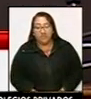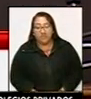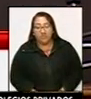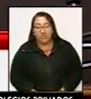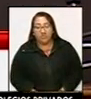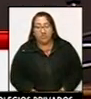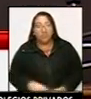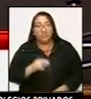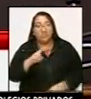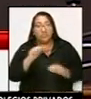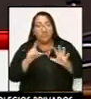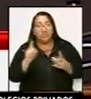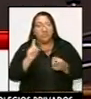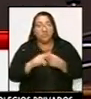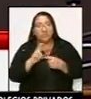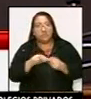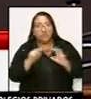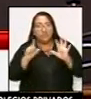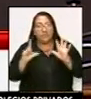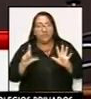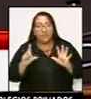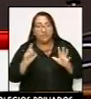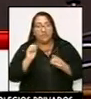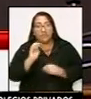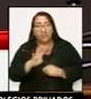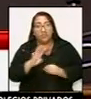del 2007 al 2017, de